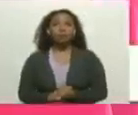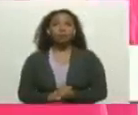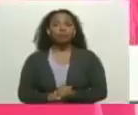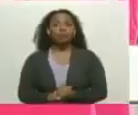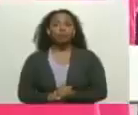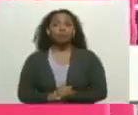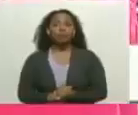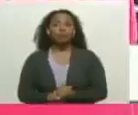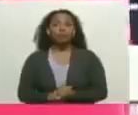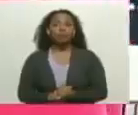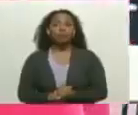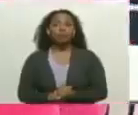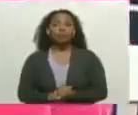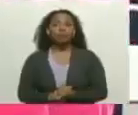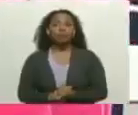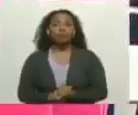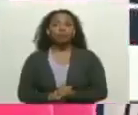Compañero Juan,